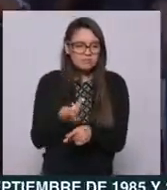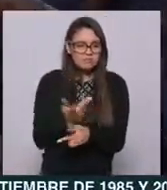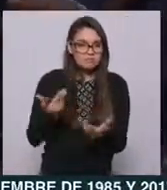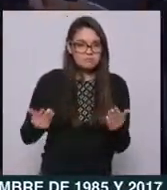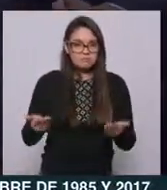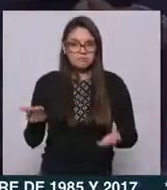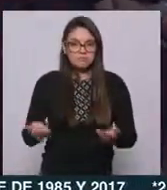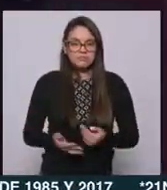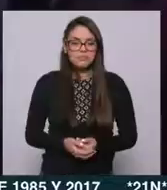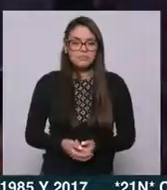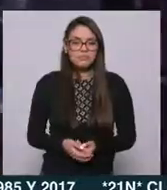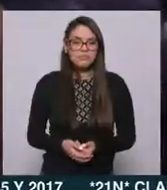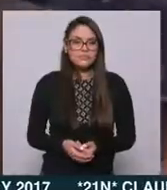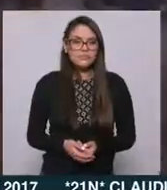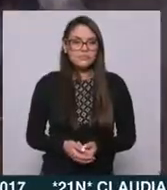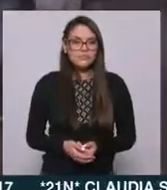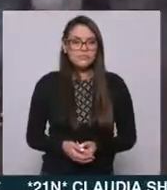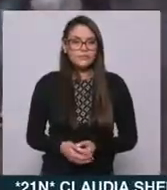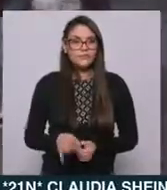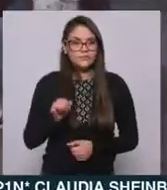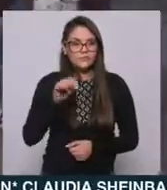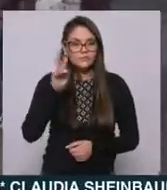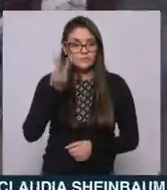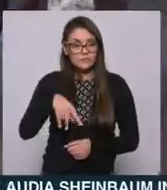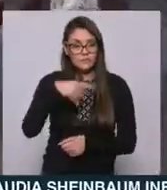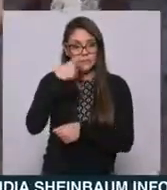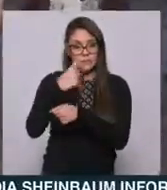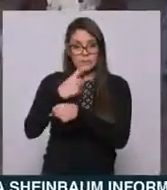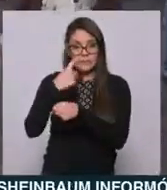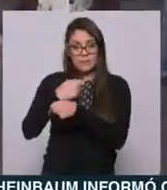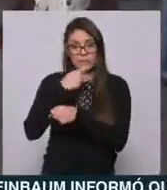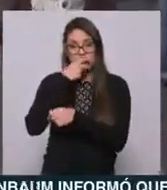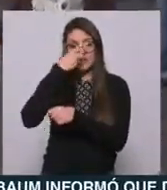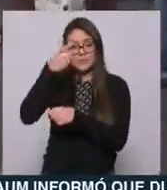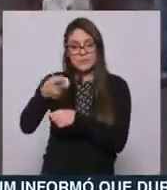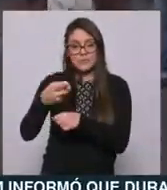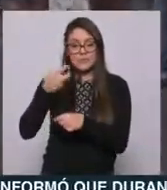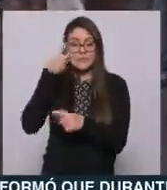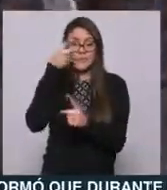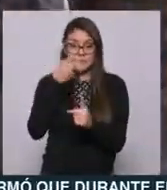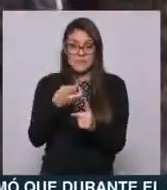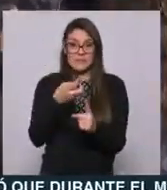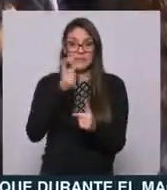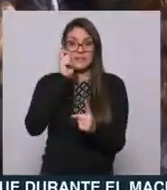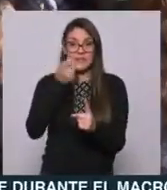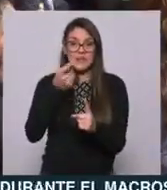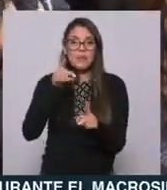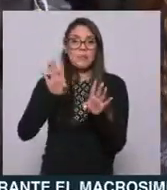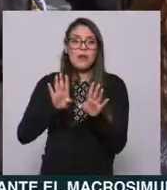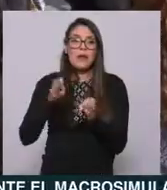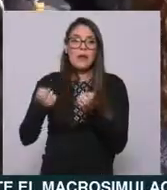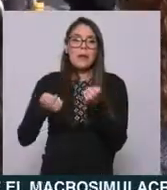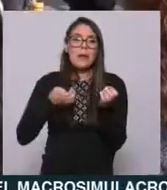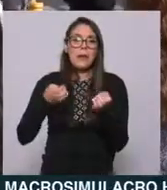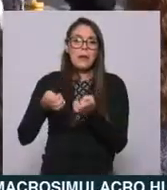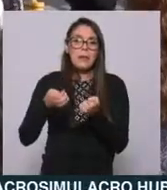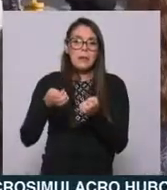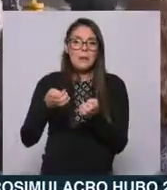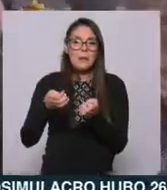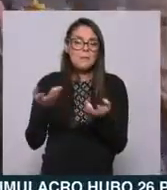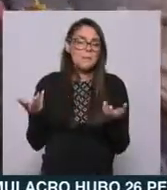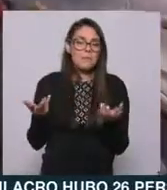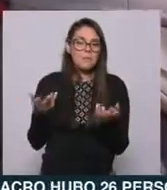no? Bueno, en primer lugar yo quisiera decir que este fue un ejercicio,